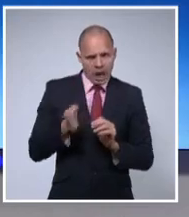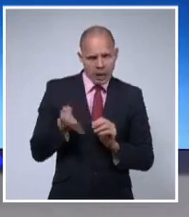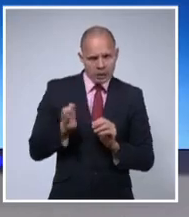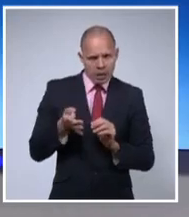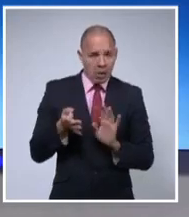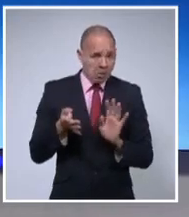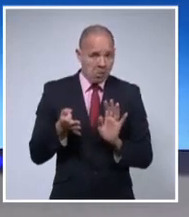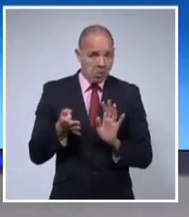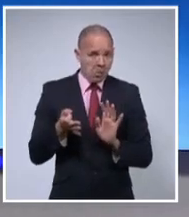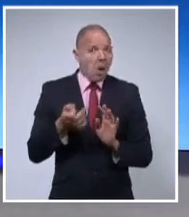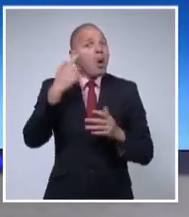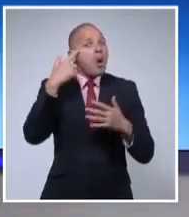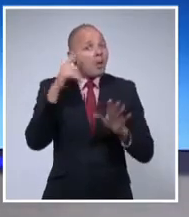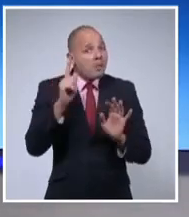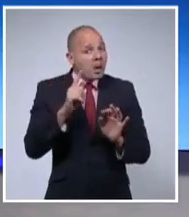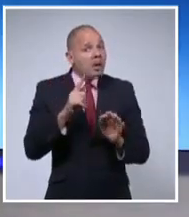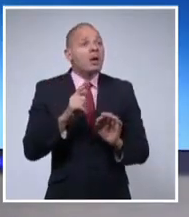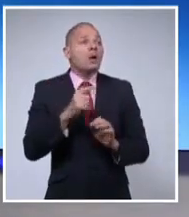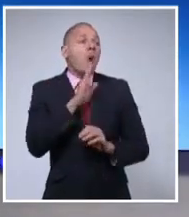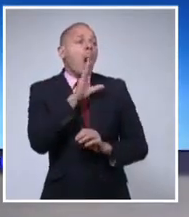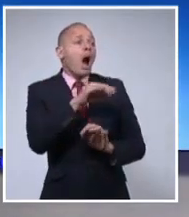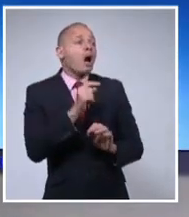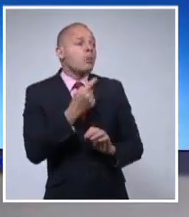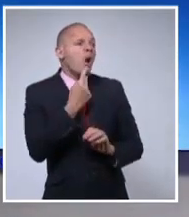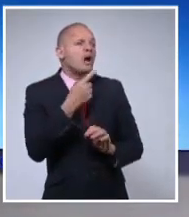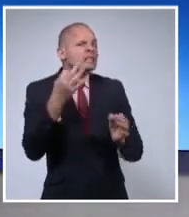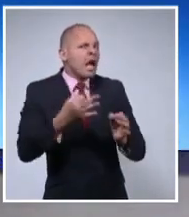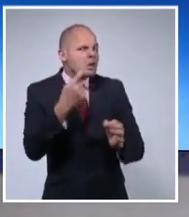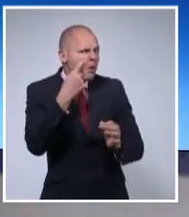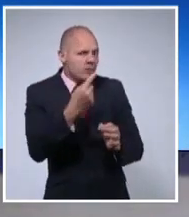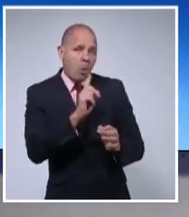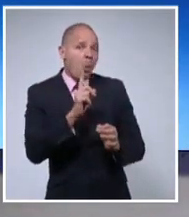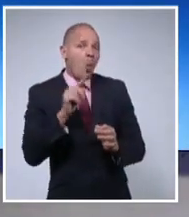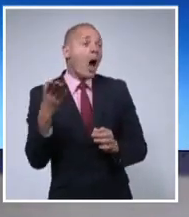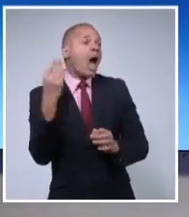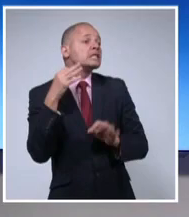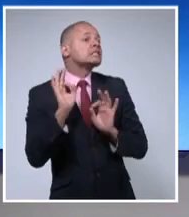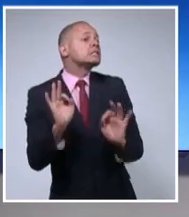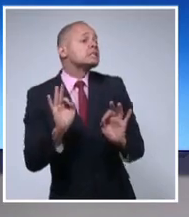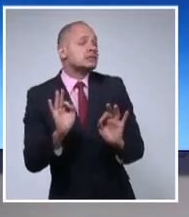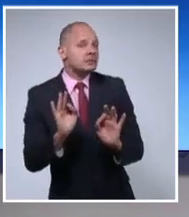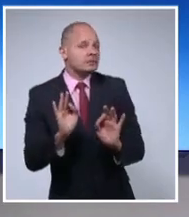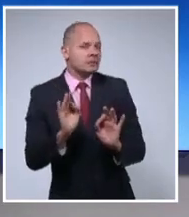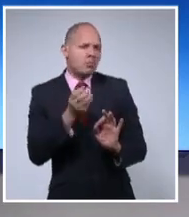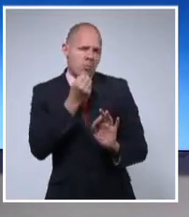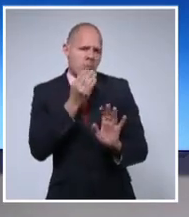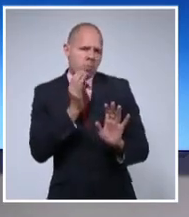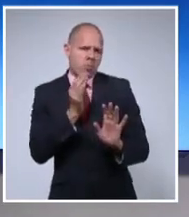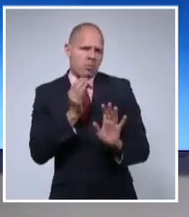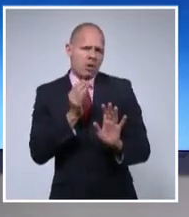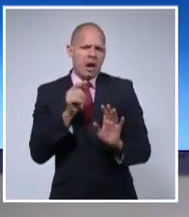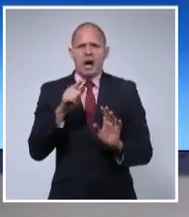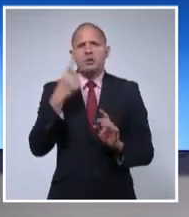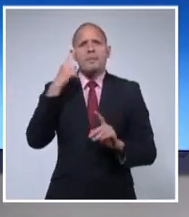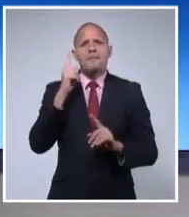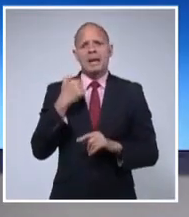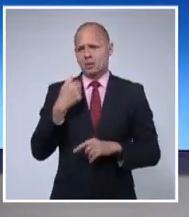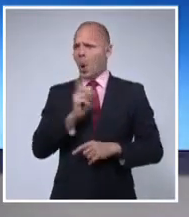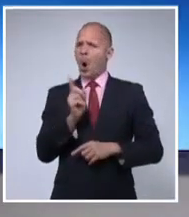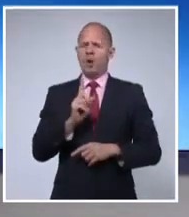lo dijo alguien en quien yo creo, sea una conducta normal. Todos posiblemente lo hemos hecho en algún momento, y es muy probable que